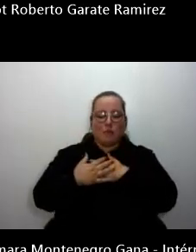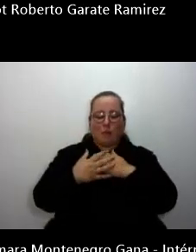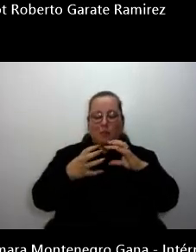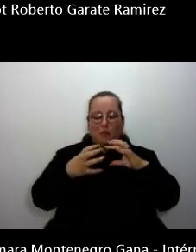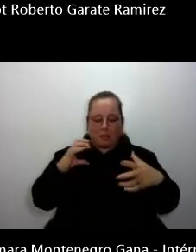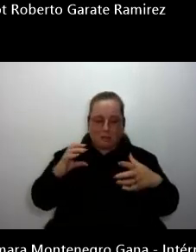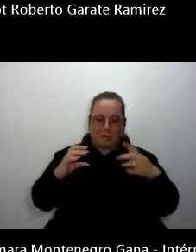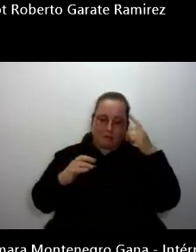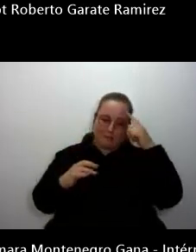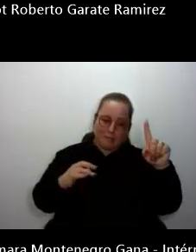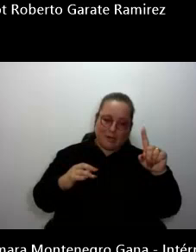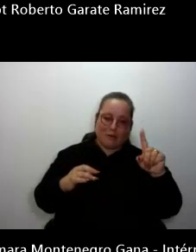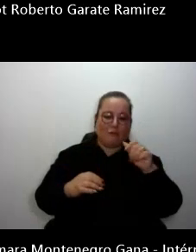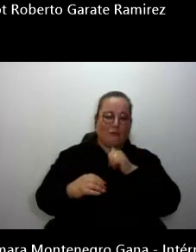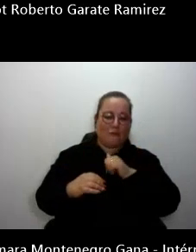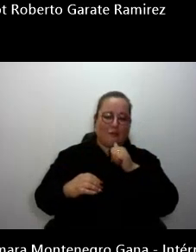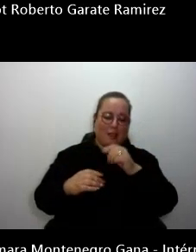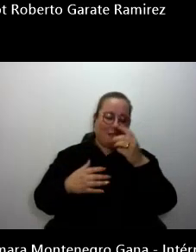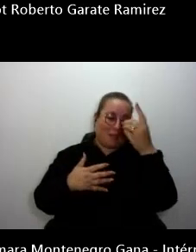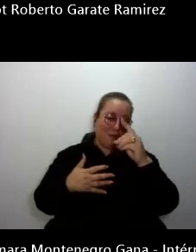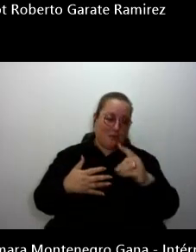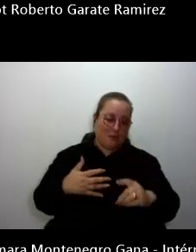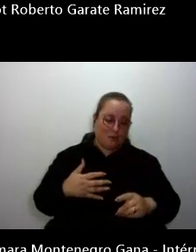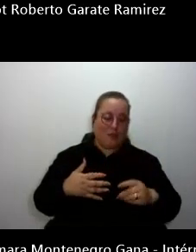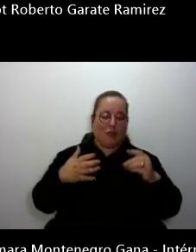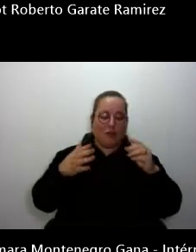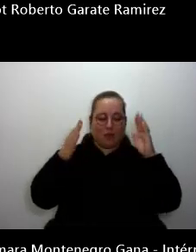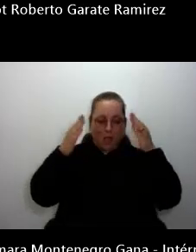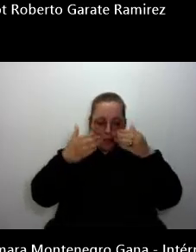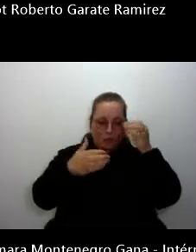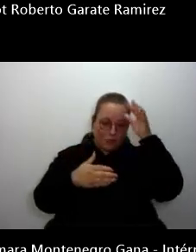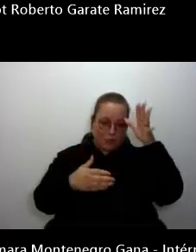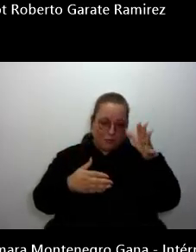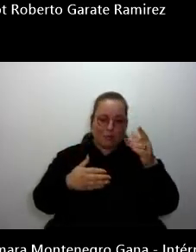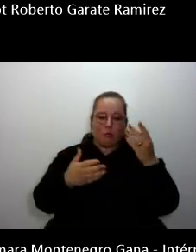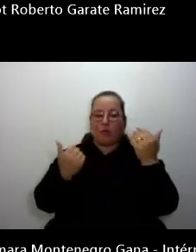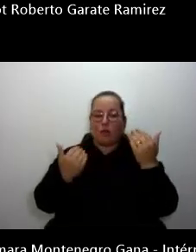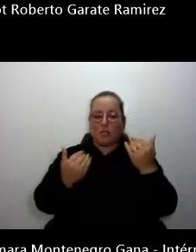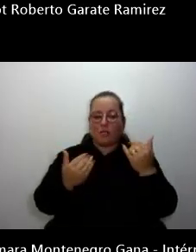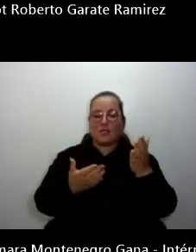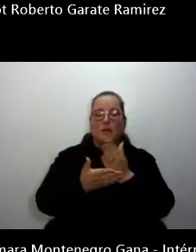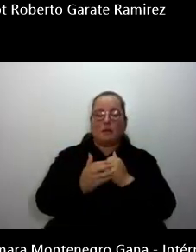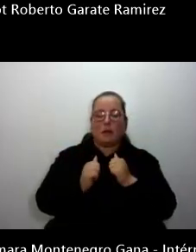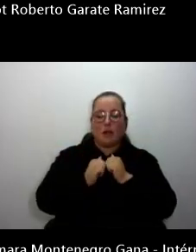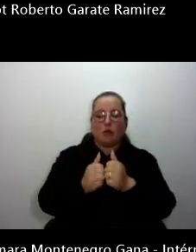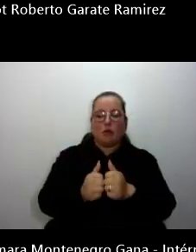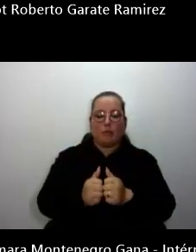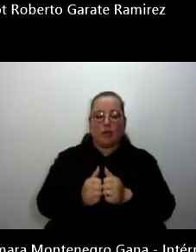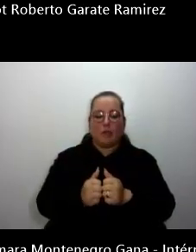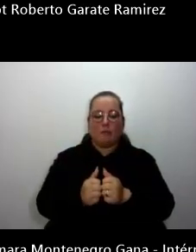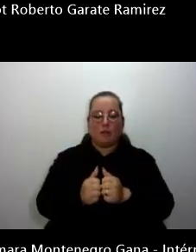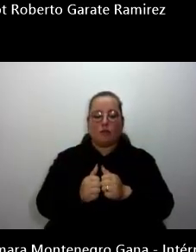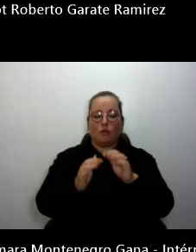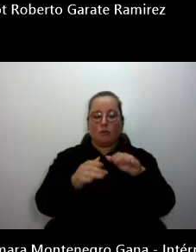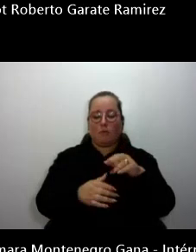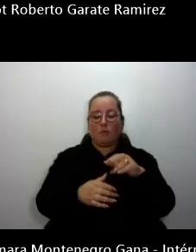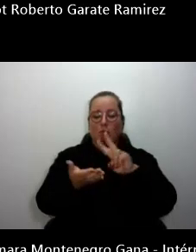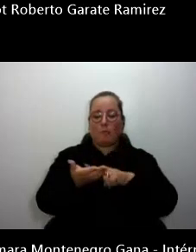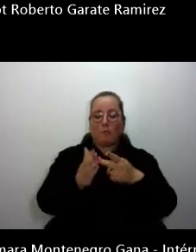que no tienen, ¿cierto?, el diagnóstico de trastorno del espectro autista, pero que requieren un plan de acompañamiento emocional y conductual, y tal como les mencionamos en